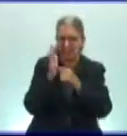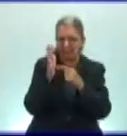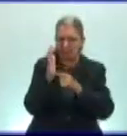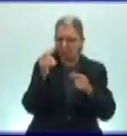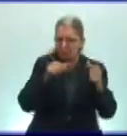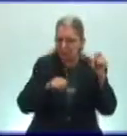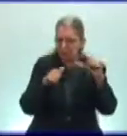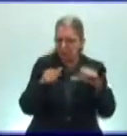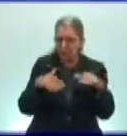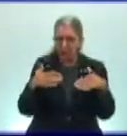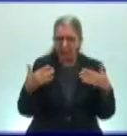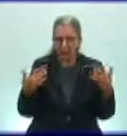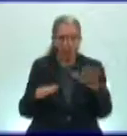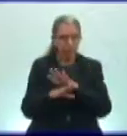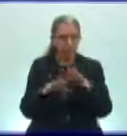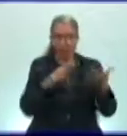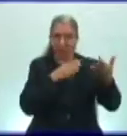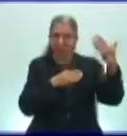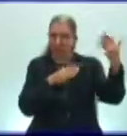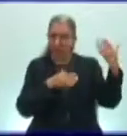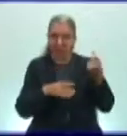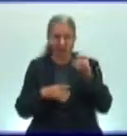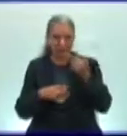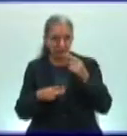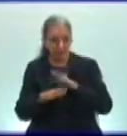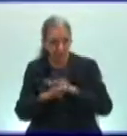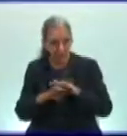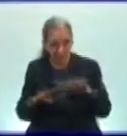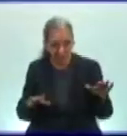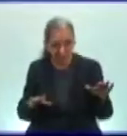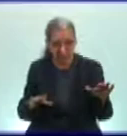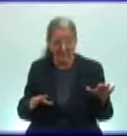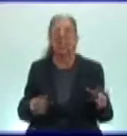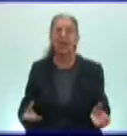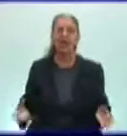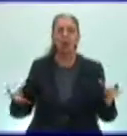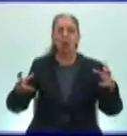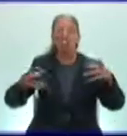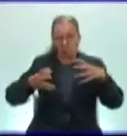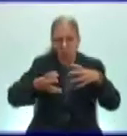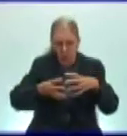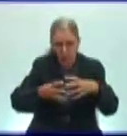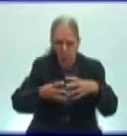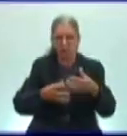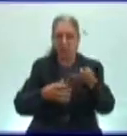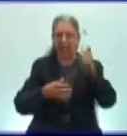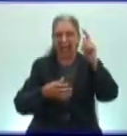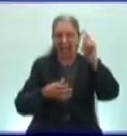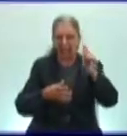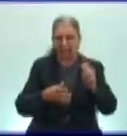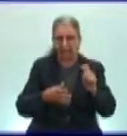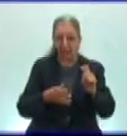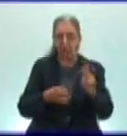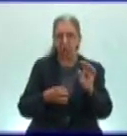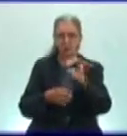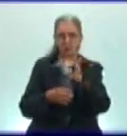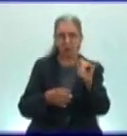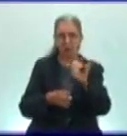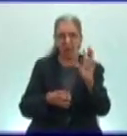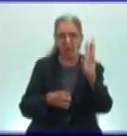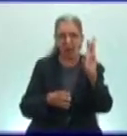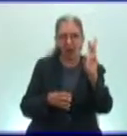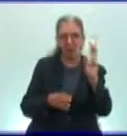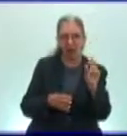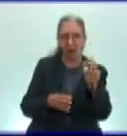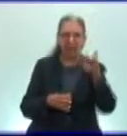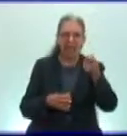Recuerden, porque esto ya ustedes lo vieron con sus profesores, que elemento químico es el conjunto de átomos de igual